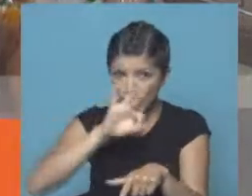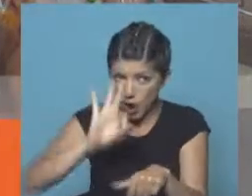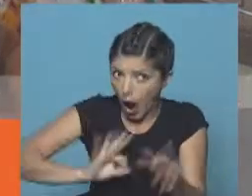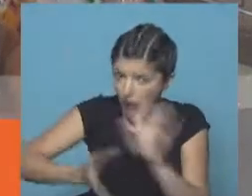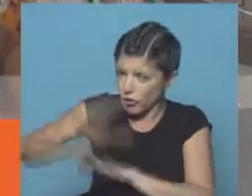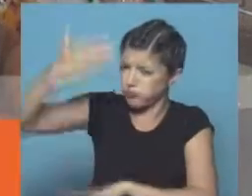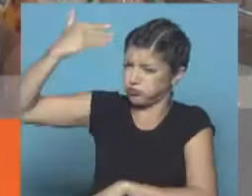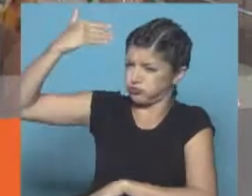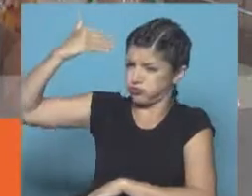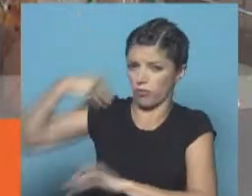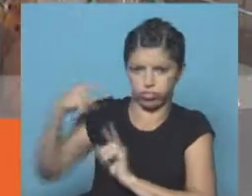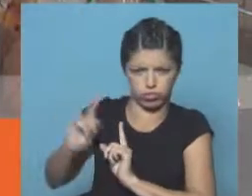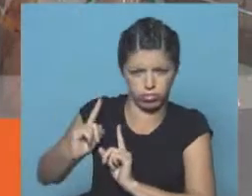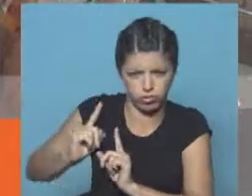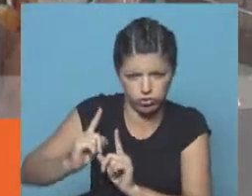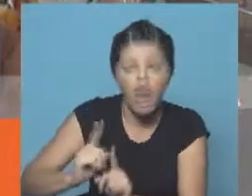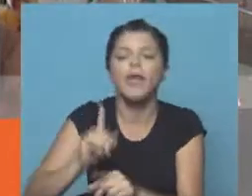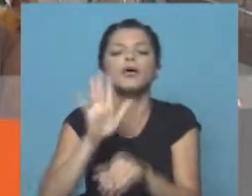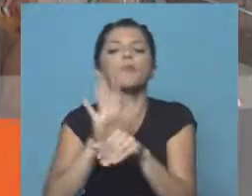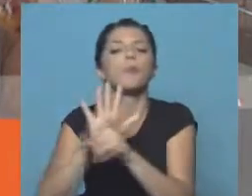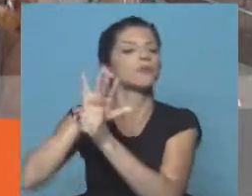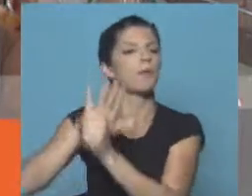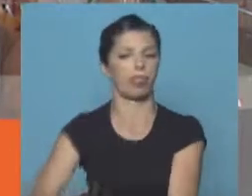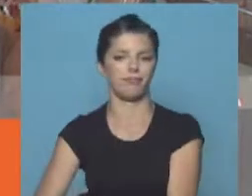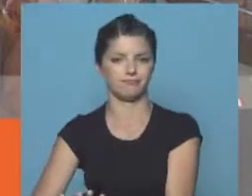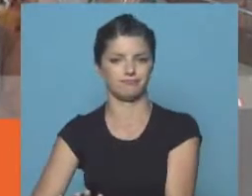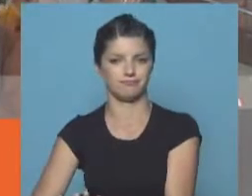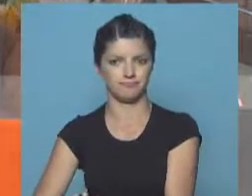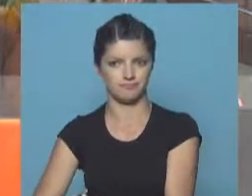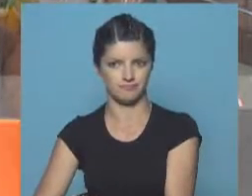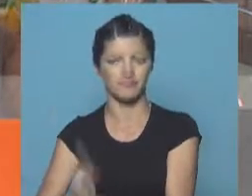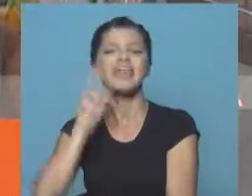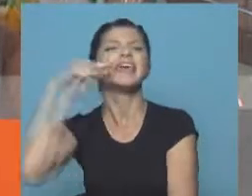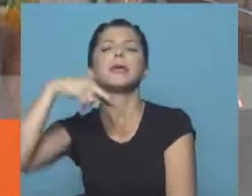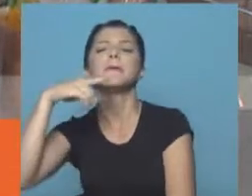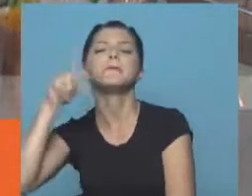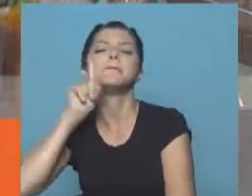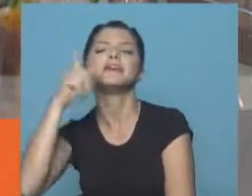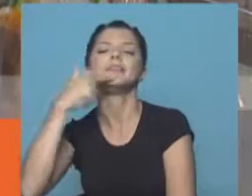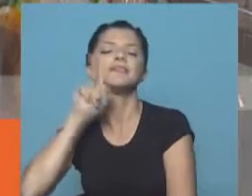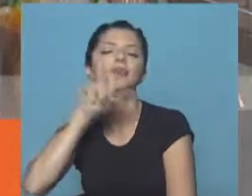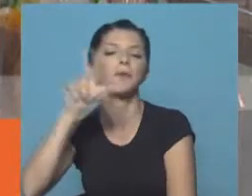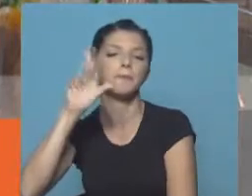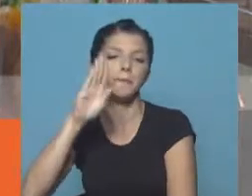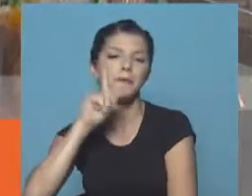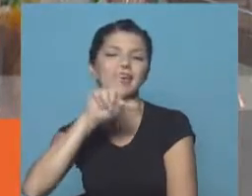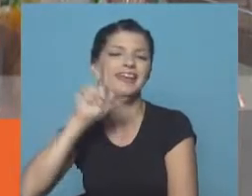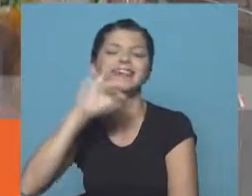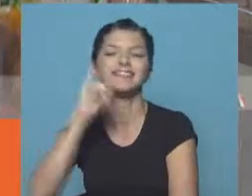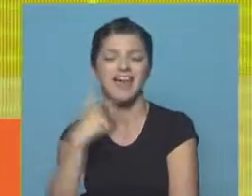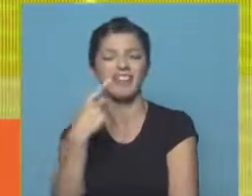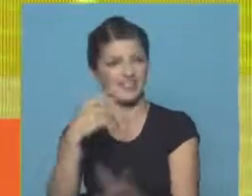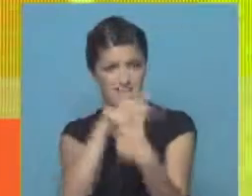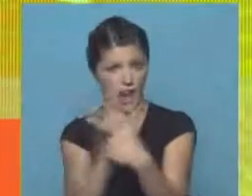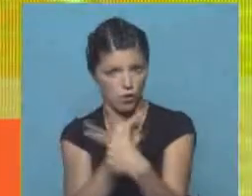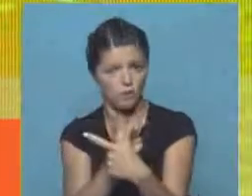años, y dicen que se los invisibilizó, que se los invisibiliza. ¿Qué se puede hacer, al menos desde el área que a usted les toca